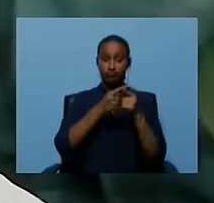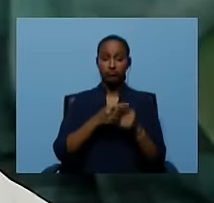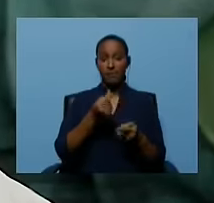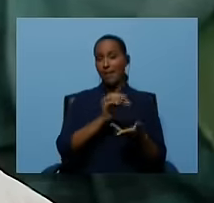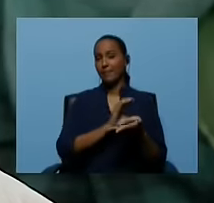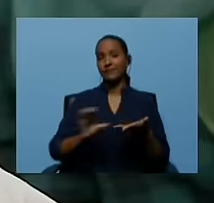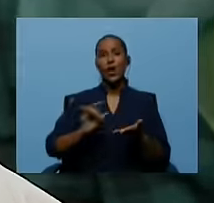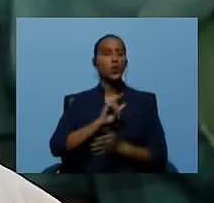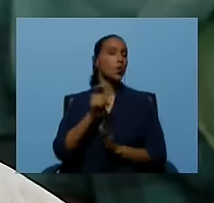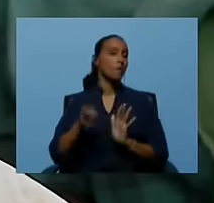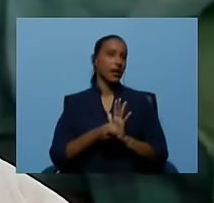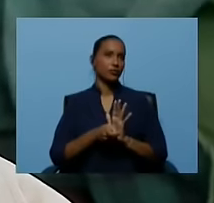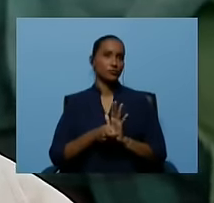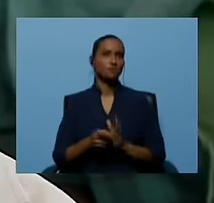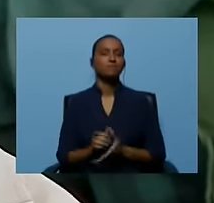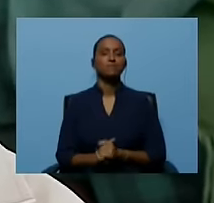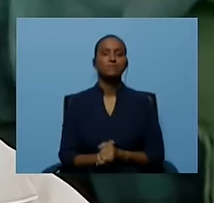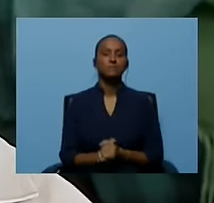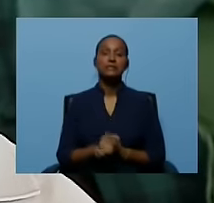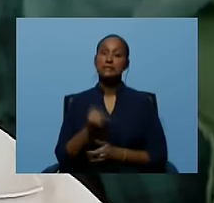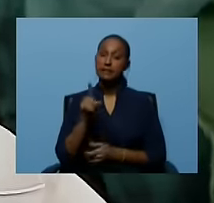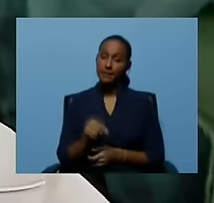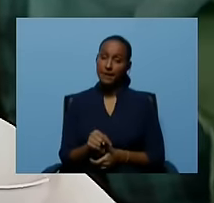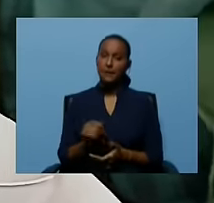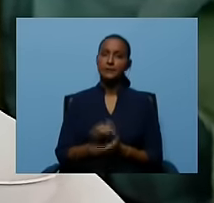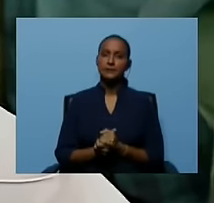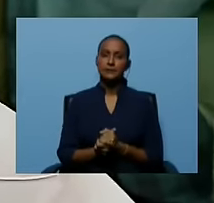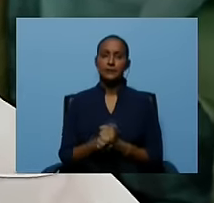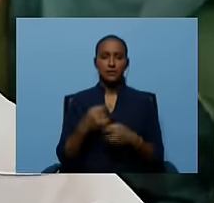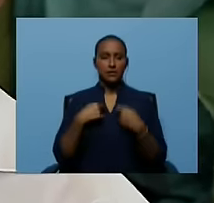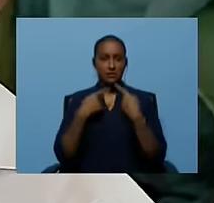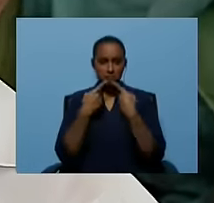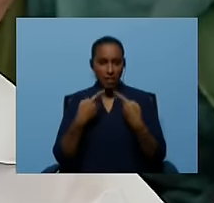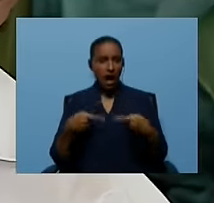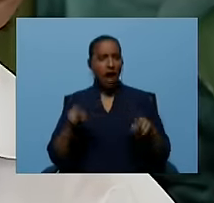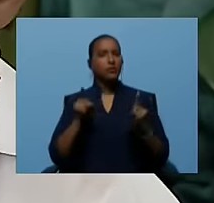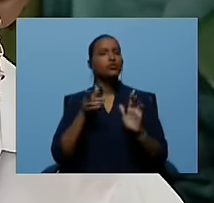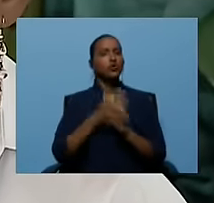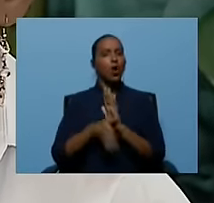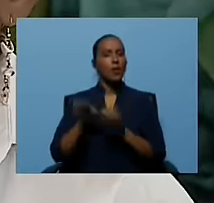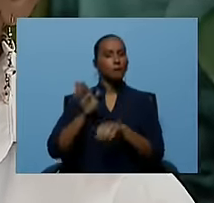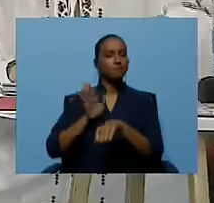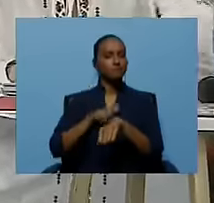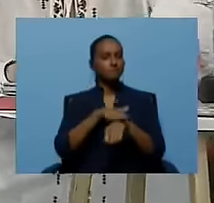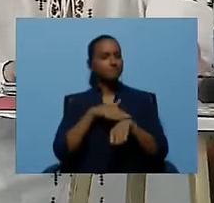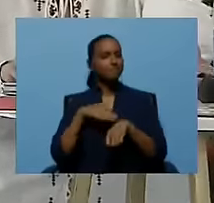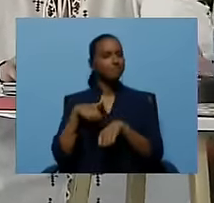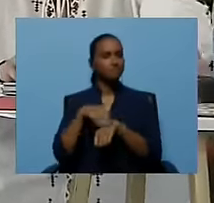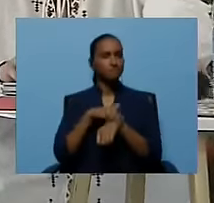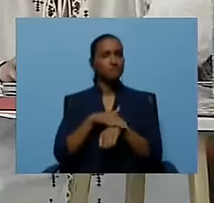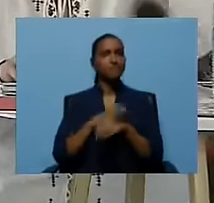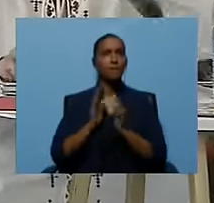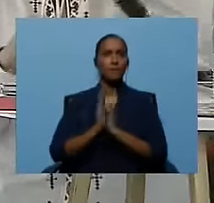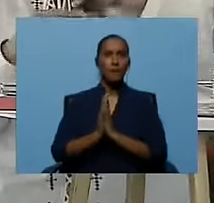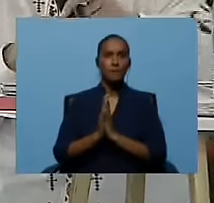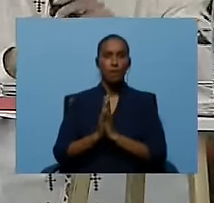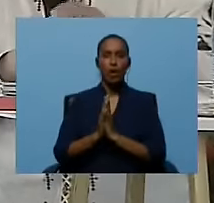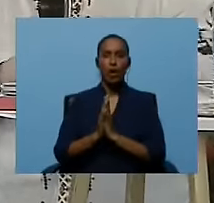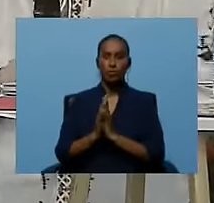innovación. Igualmente, anuncio la convocatoria, Gabriela, para que me